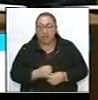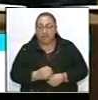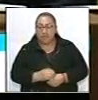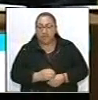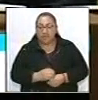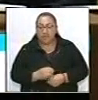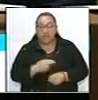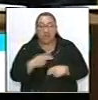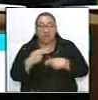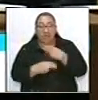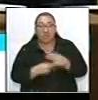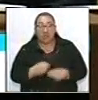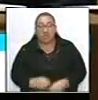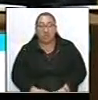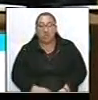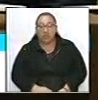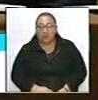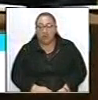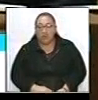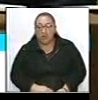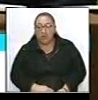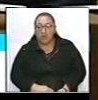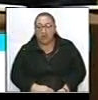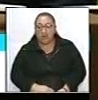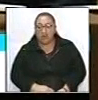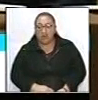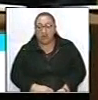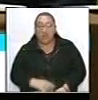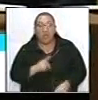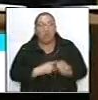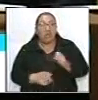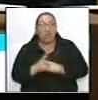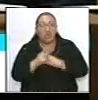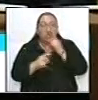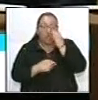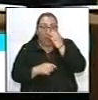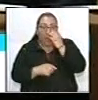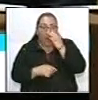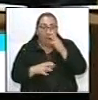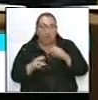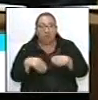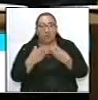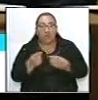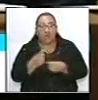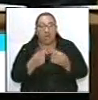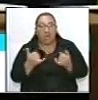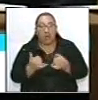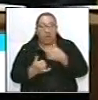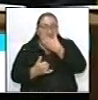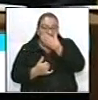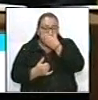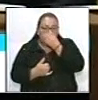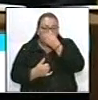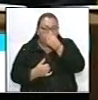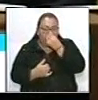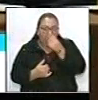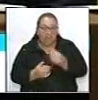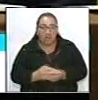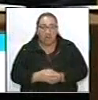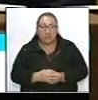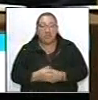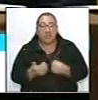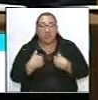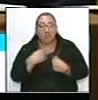nivel nacional, en algunos distritos y provincias no se da. Lo que quiere decir que actualmente